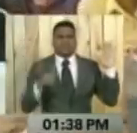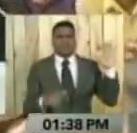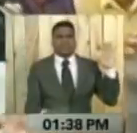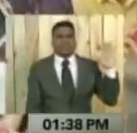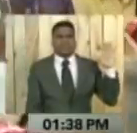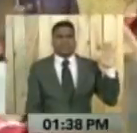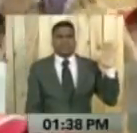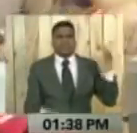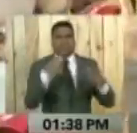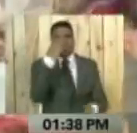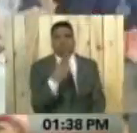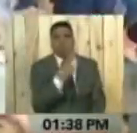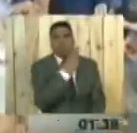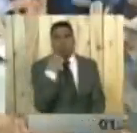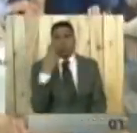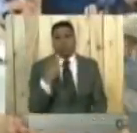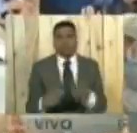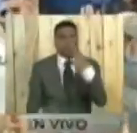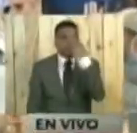Juro